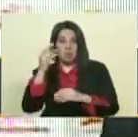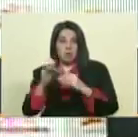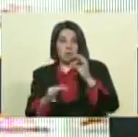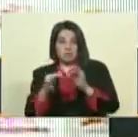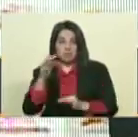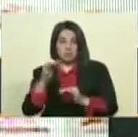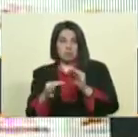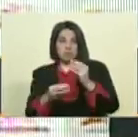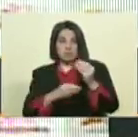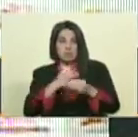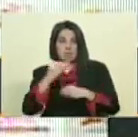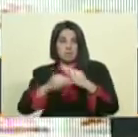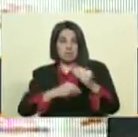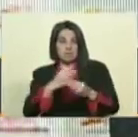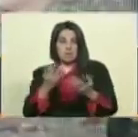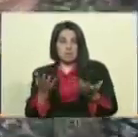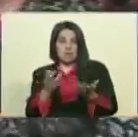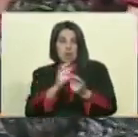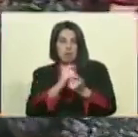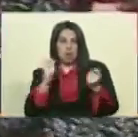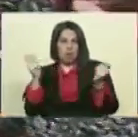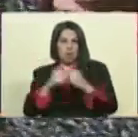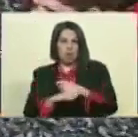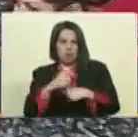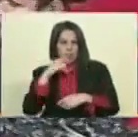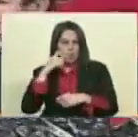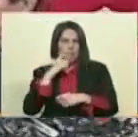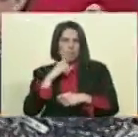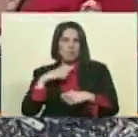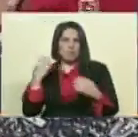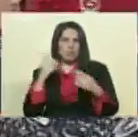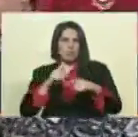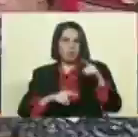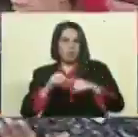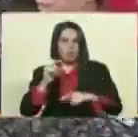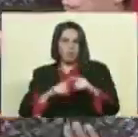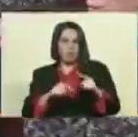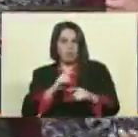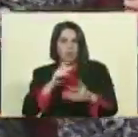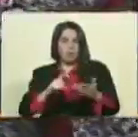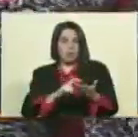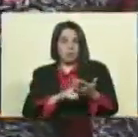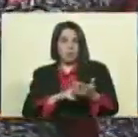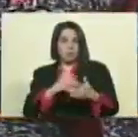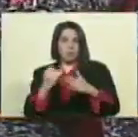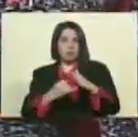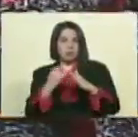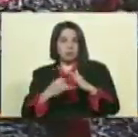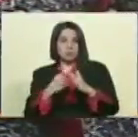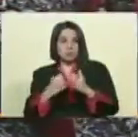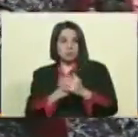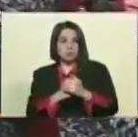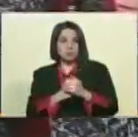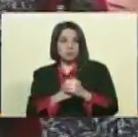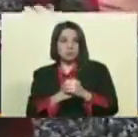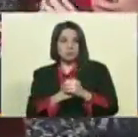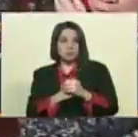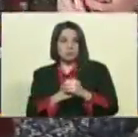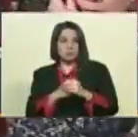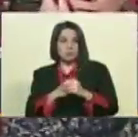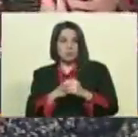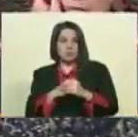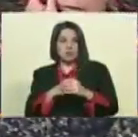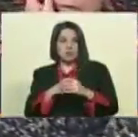la Fiscalía General y empezar una transformación total y profunda de esa institución. Quiero darle mi reconocimiento al